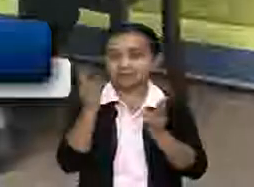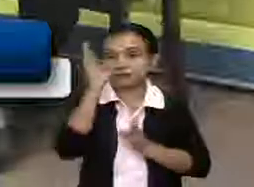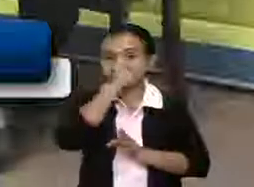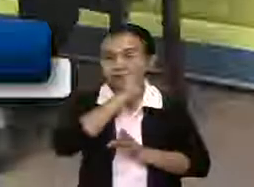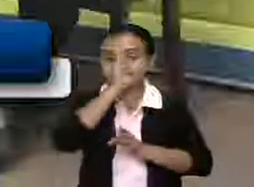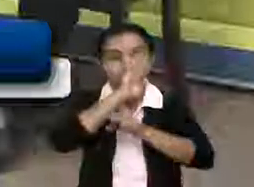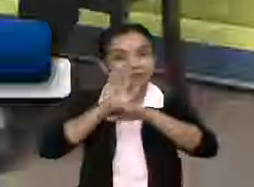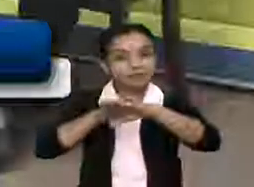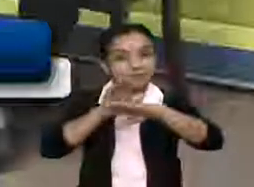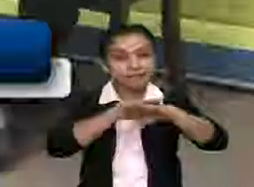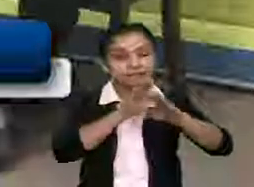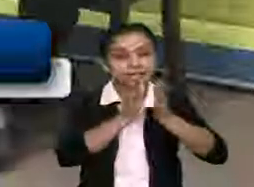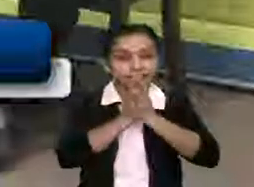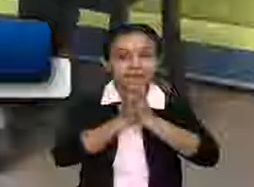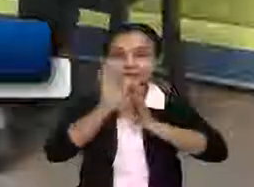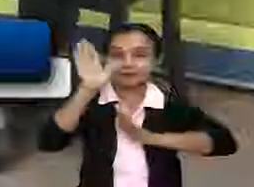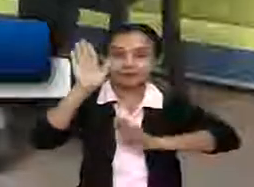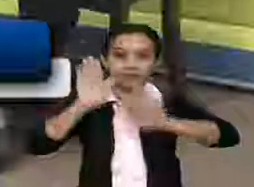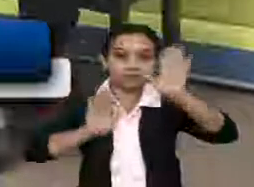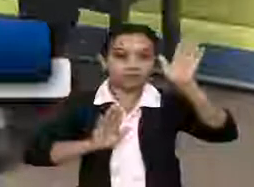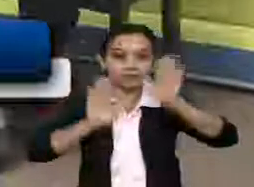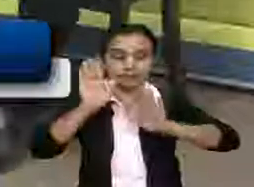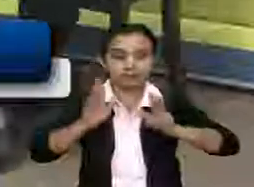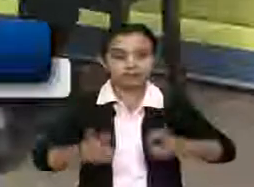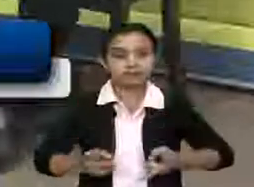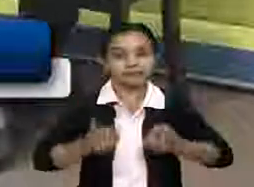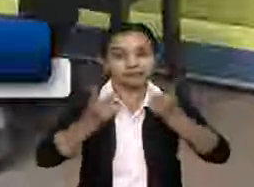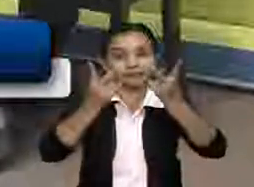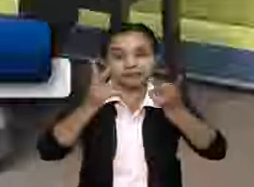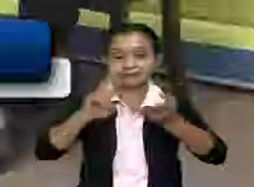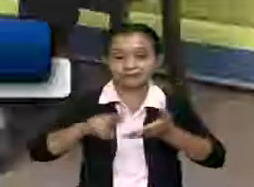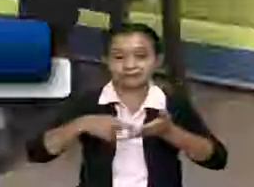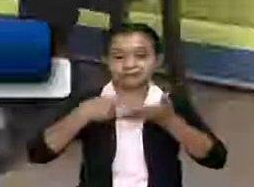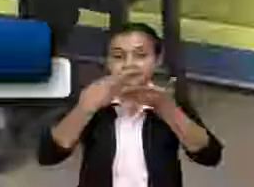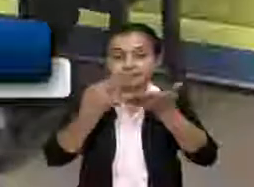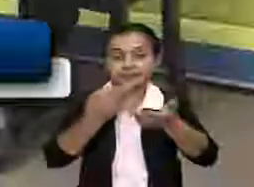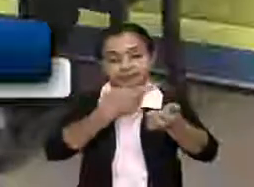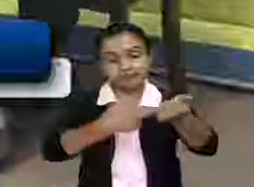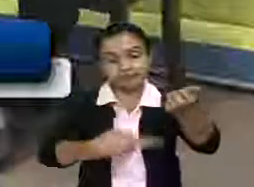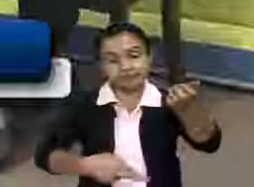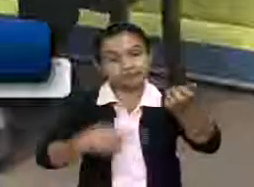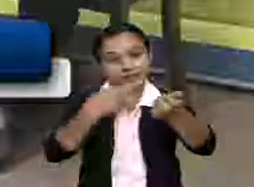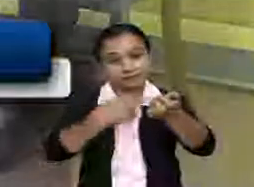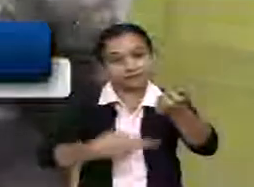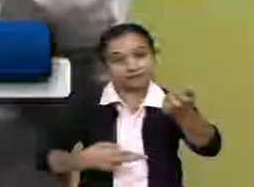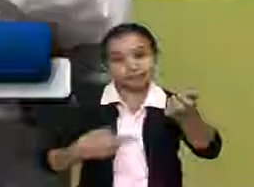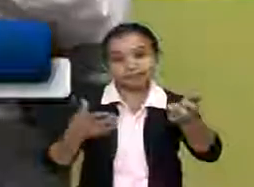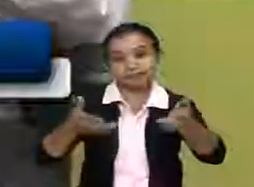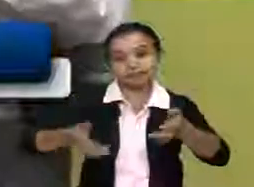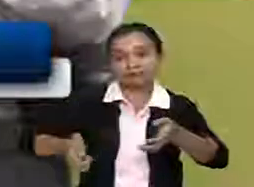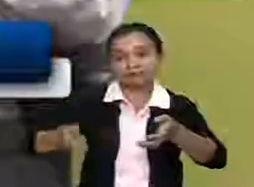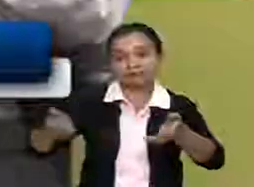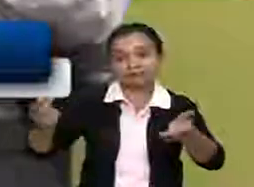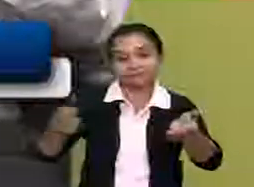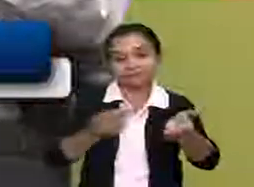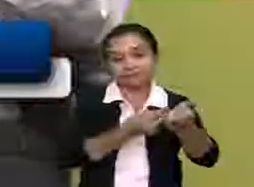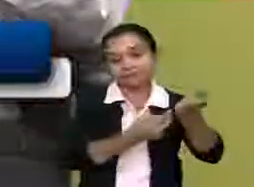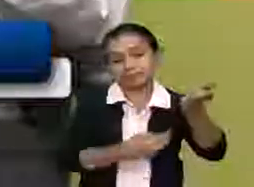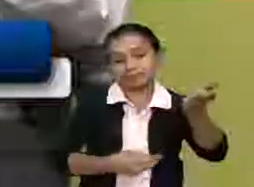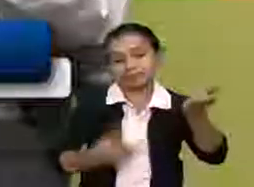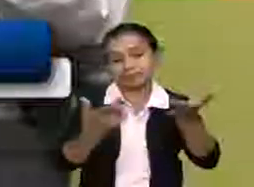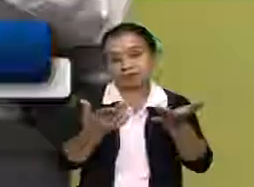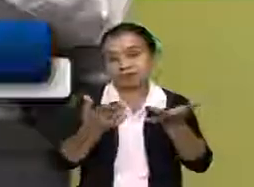para que participe en esta jornada por la vida de donación de sangre que inicia el próximo lunes entonces managua también atiende bluefield y